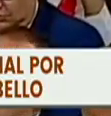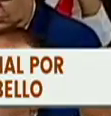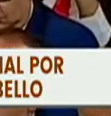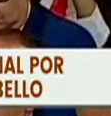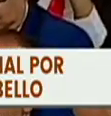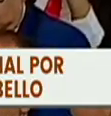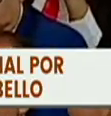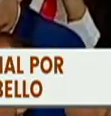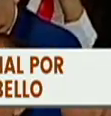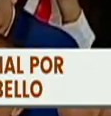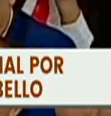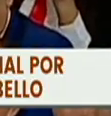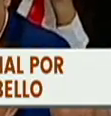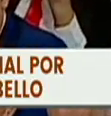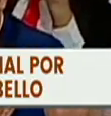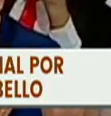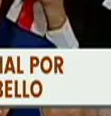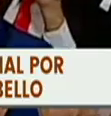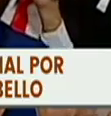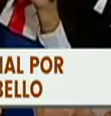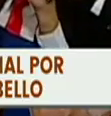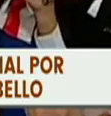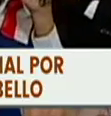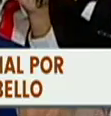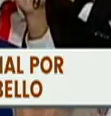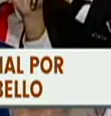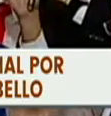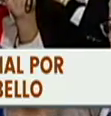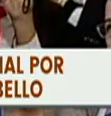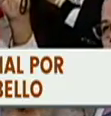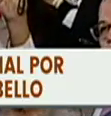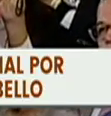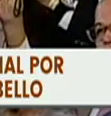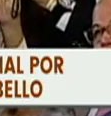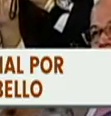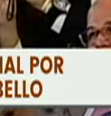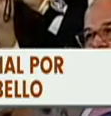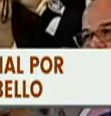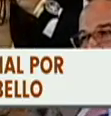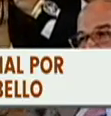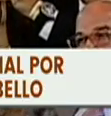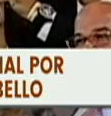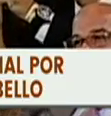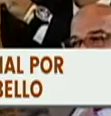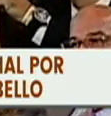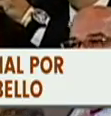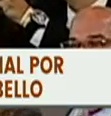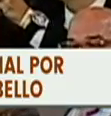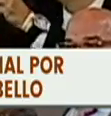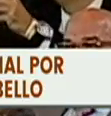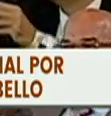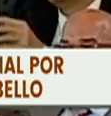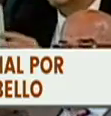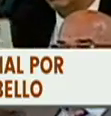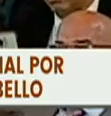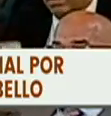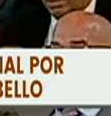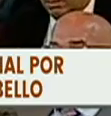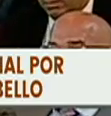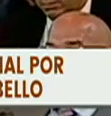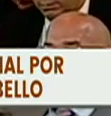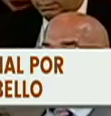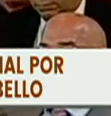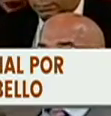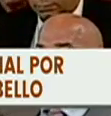vencido dice paez No faltará quien considere esta arriesgada operación como una temeridad pero debe